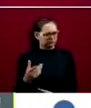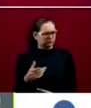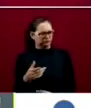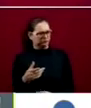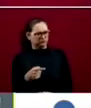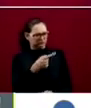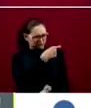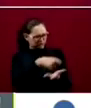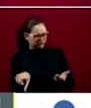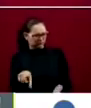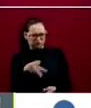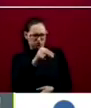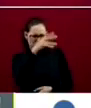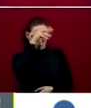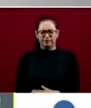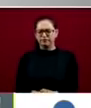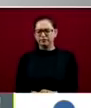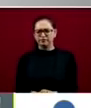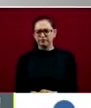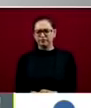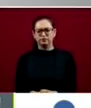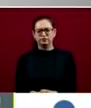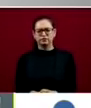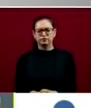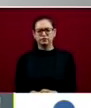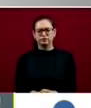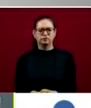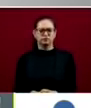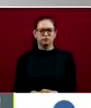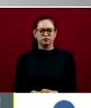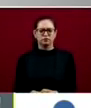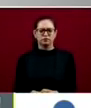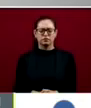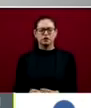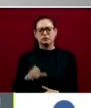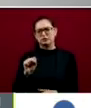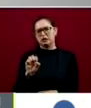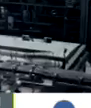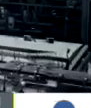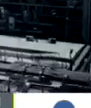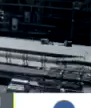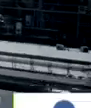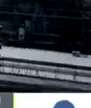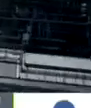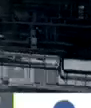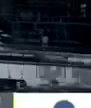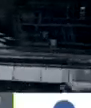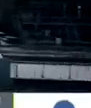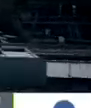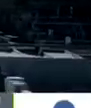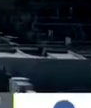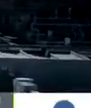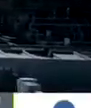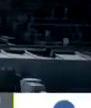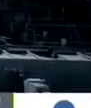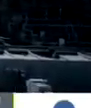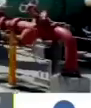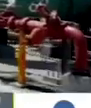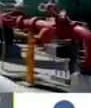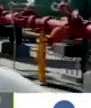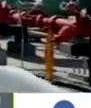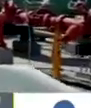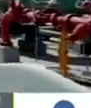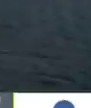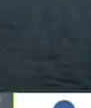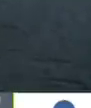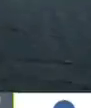En otros temas, el presidente López Obrador aseguró que las denuncias sobre las irregularidades en la compra de plantas productoras de fertilizantes por parte de